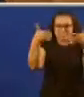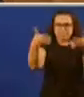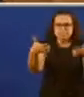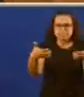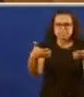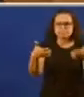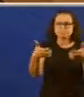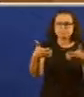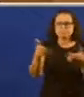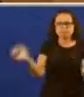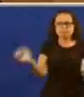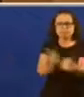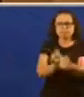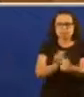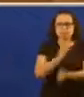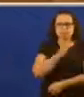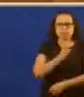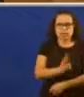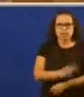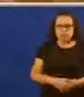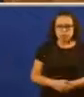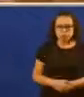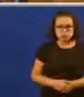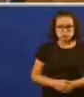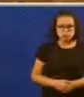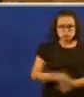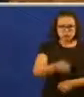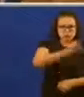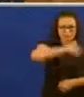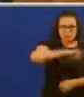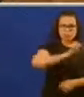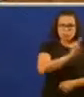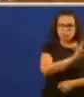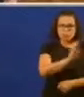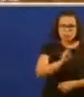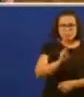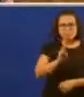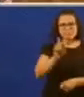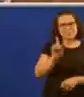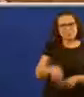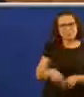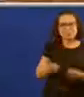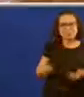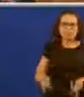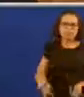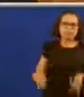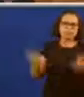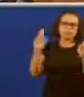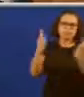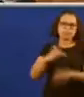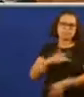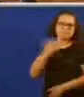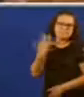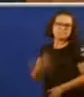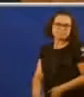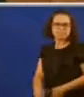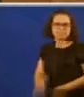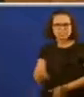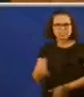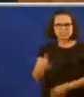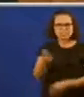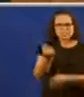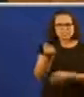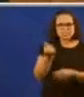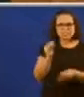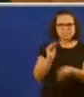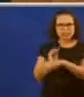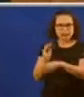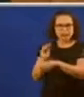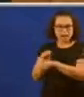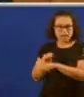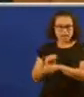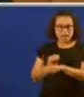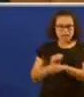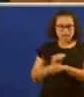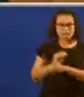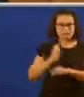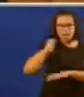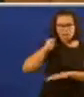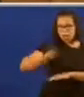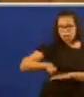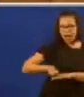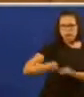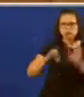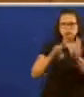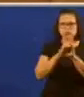partido da amnistía fiscal que, fixense, era tal escándalo que ate o seu tribunal constitucional tivo que